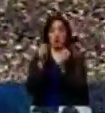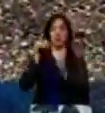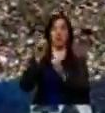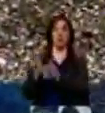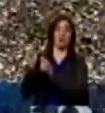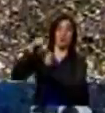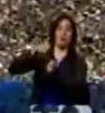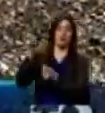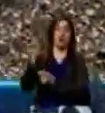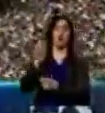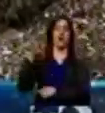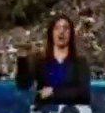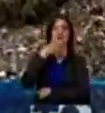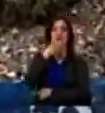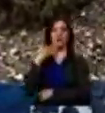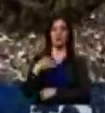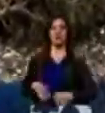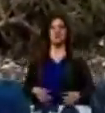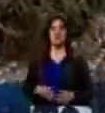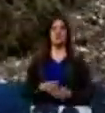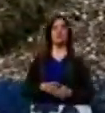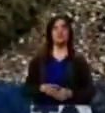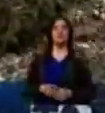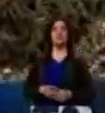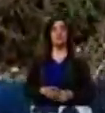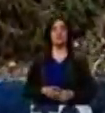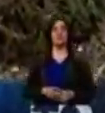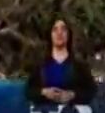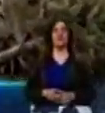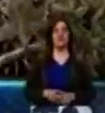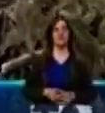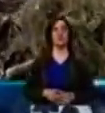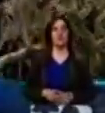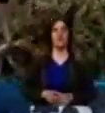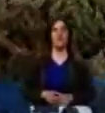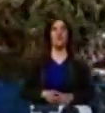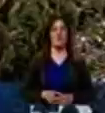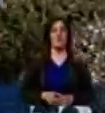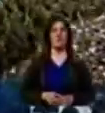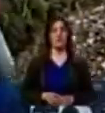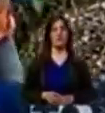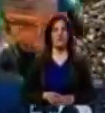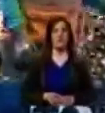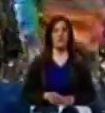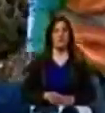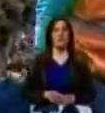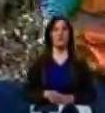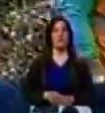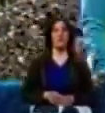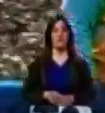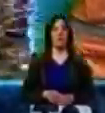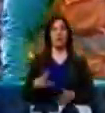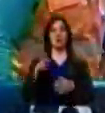vengan y coloquen acá para no generar dobles gastos. En caso de eso nos tocaría mandar otro camión o para que retire los árboles. ¿Hasta cuándo